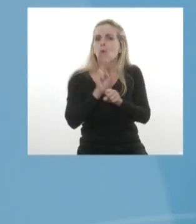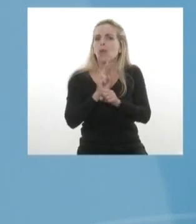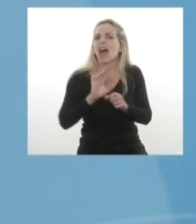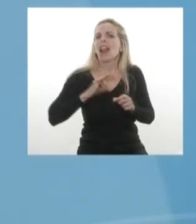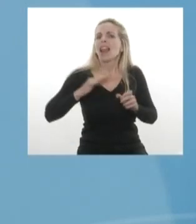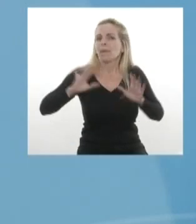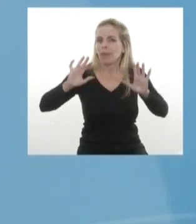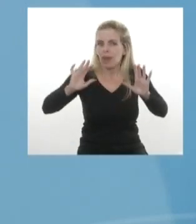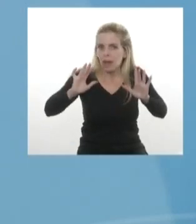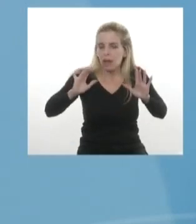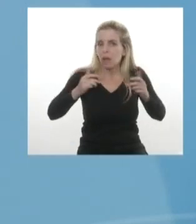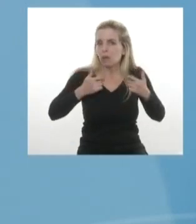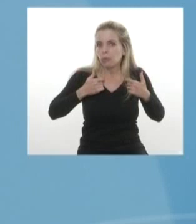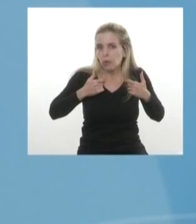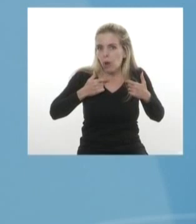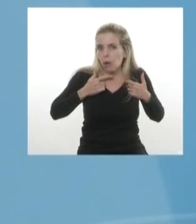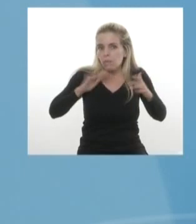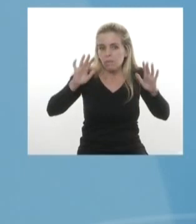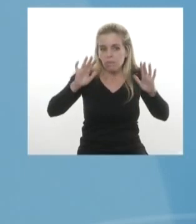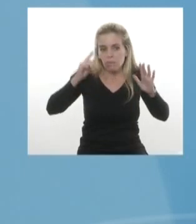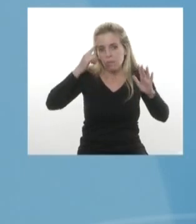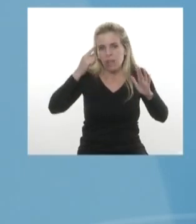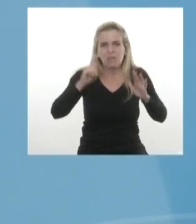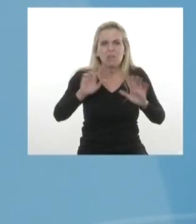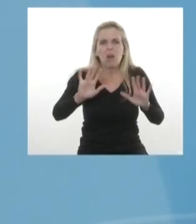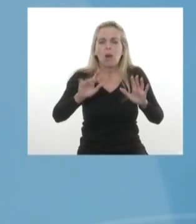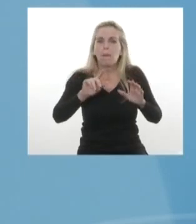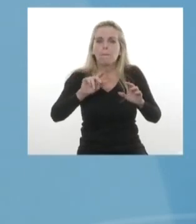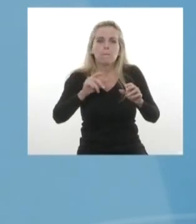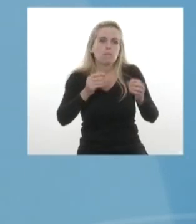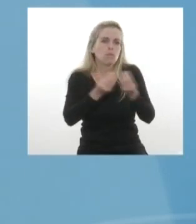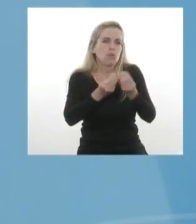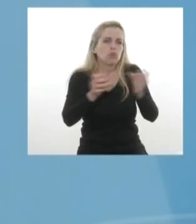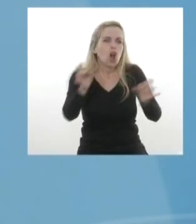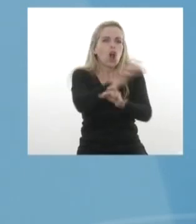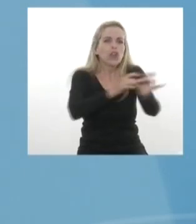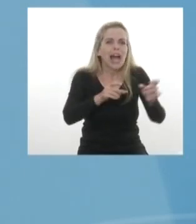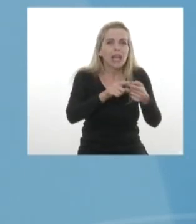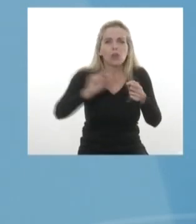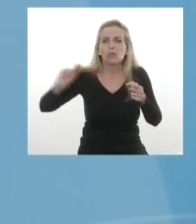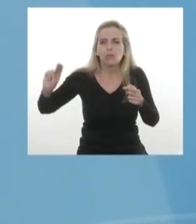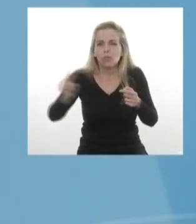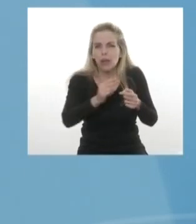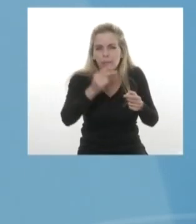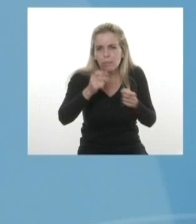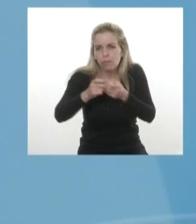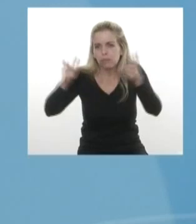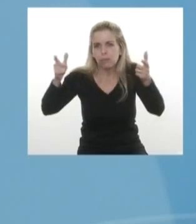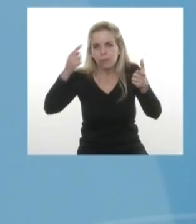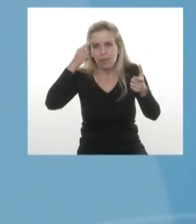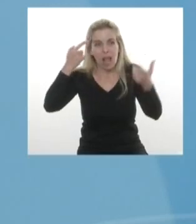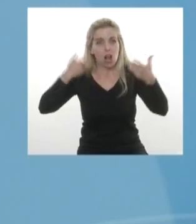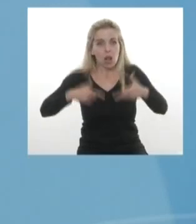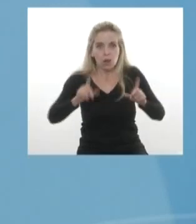Yo no voy a aceptar que se naturalice esta cantidad de contagios o fallecimientos.